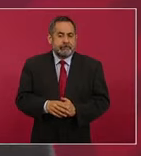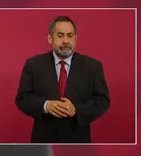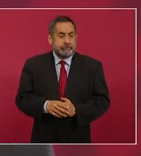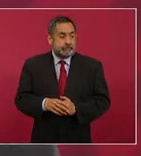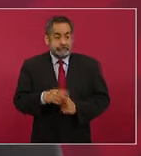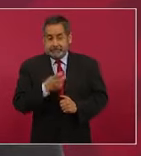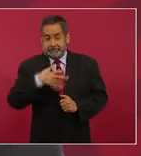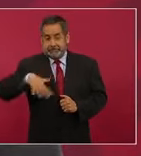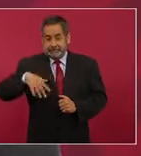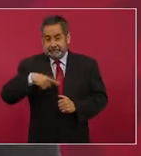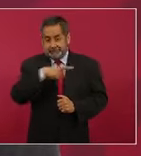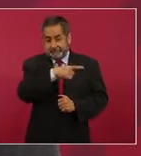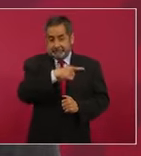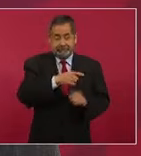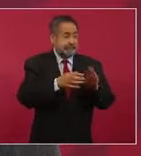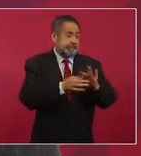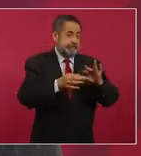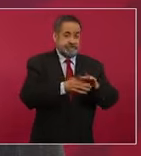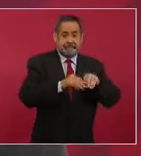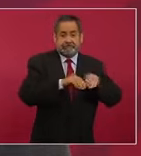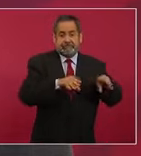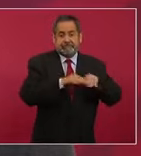esto se escribe